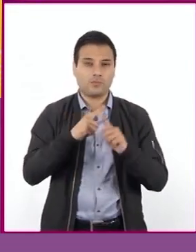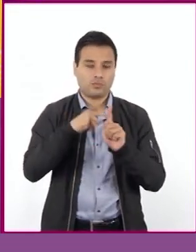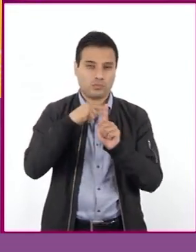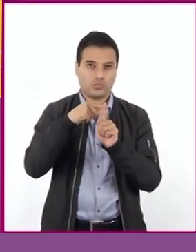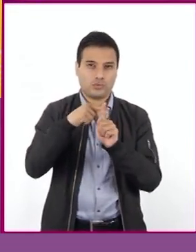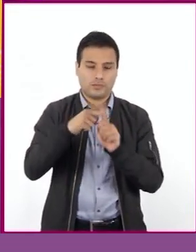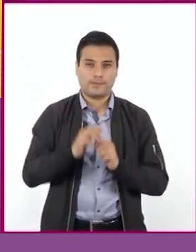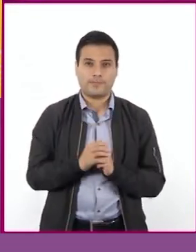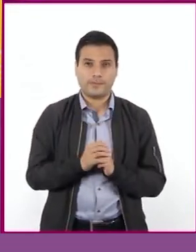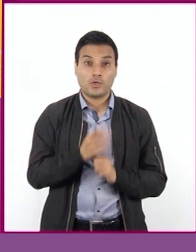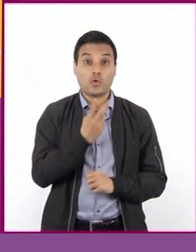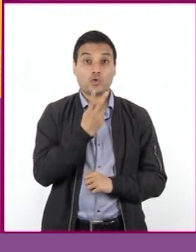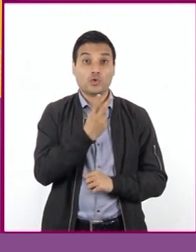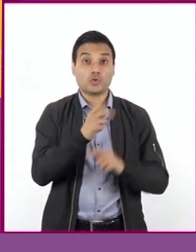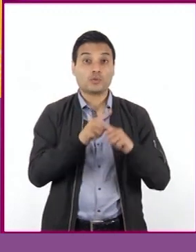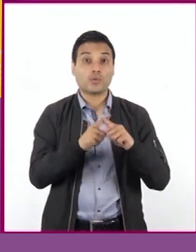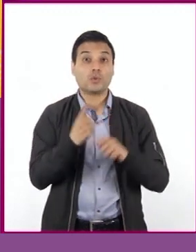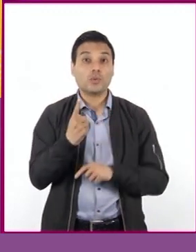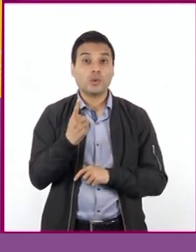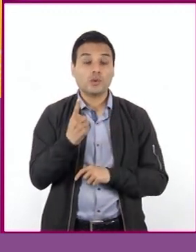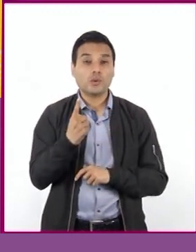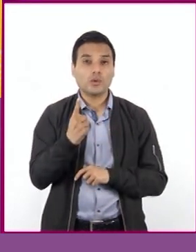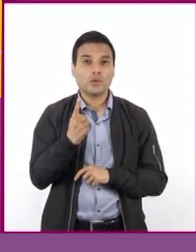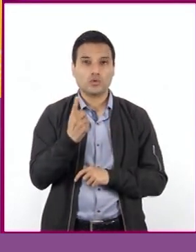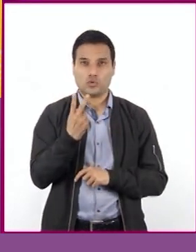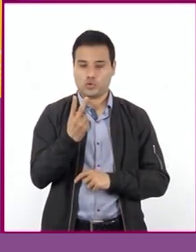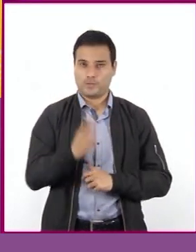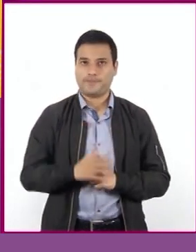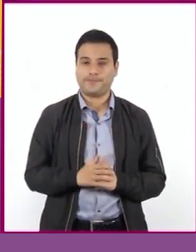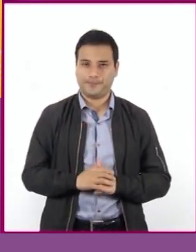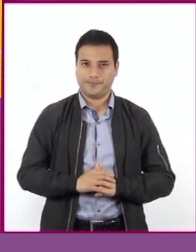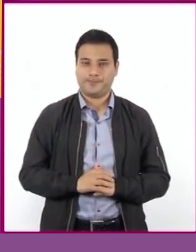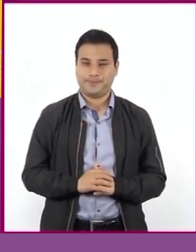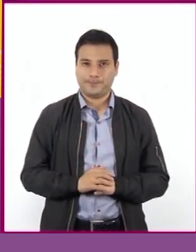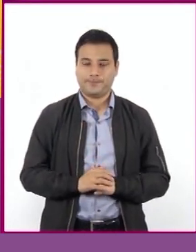positivo. 2 por 1 es igual a 2.